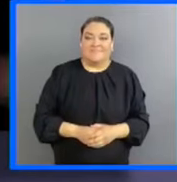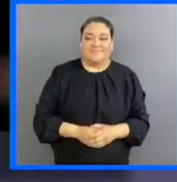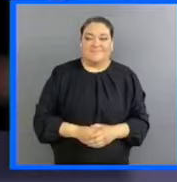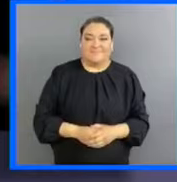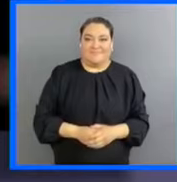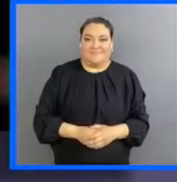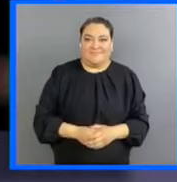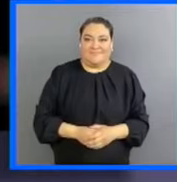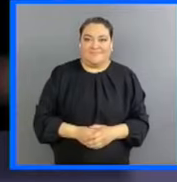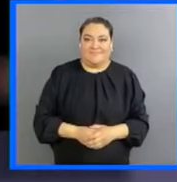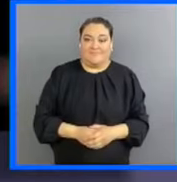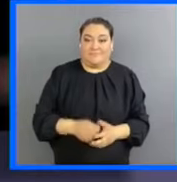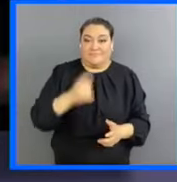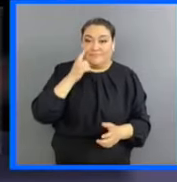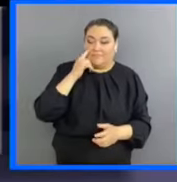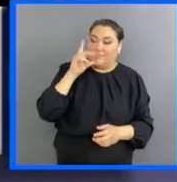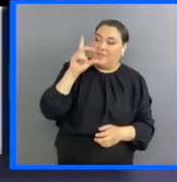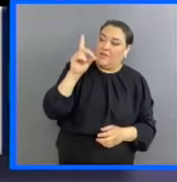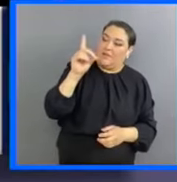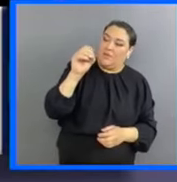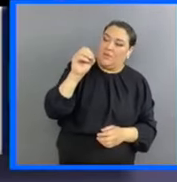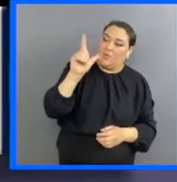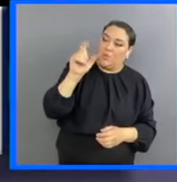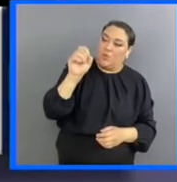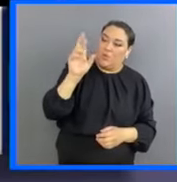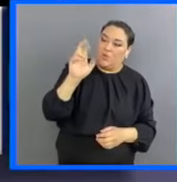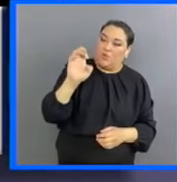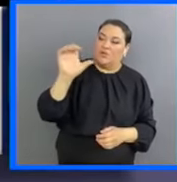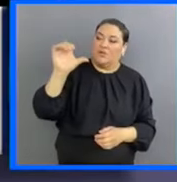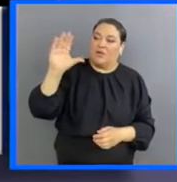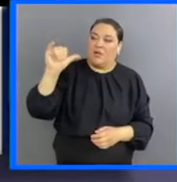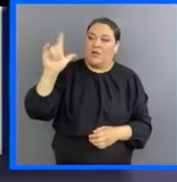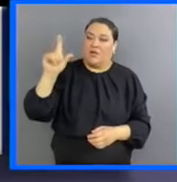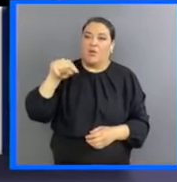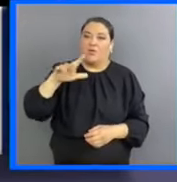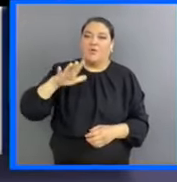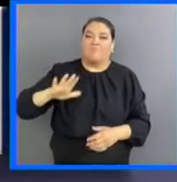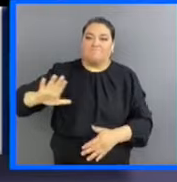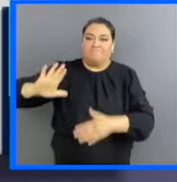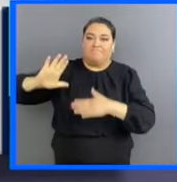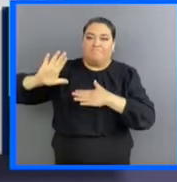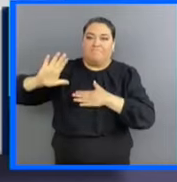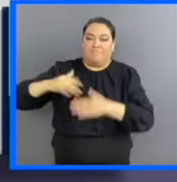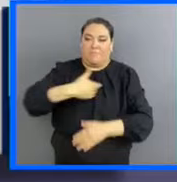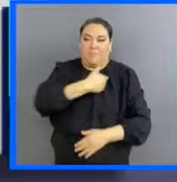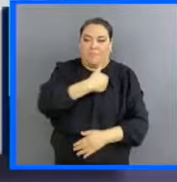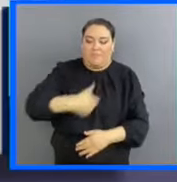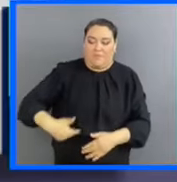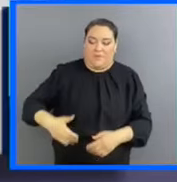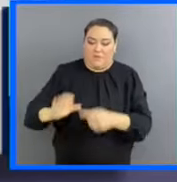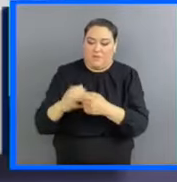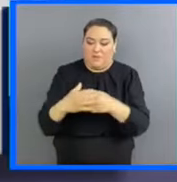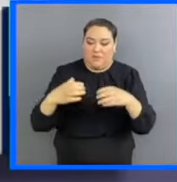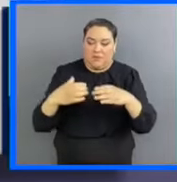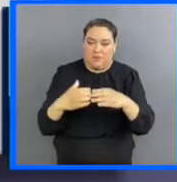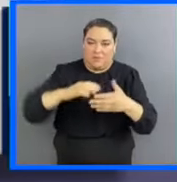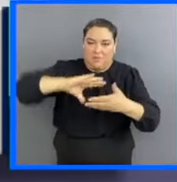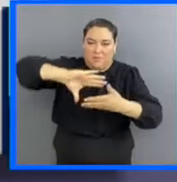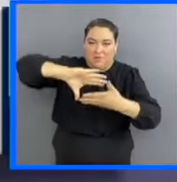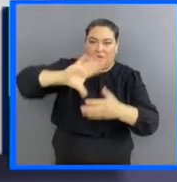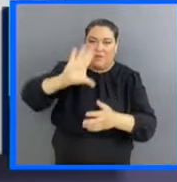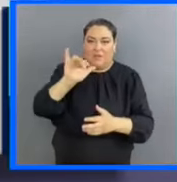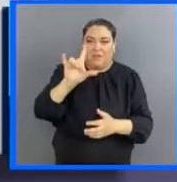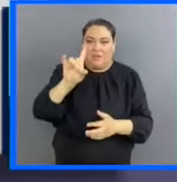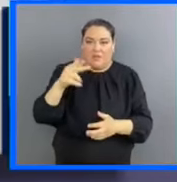María Dolores González Savaria Calderón tomó protesta como presidenta de la Comisión de Derechos Humanos de la Ciudad de México para el